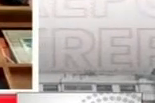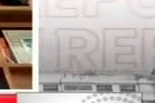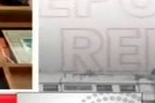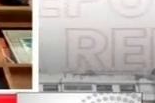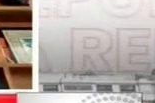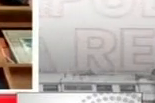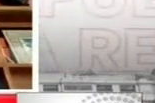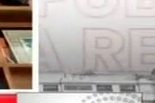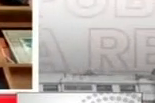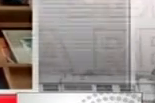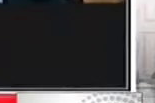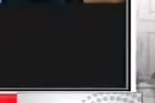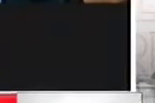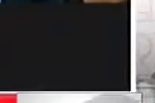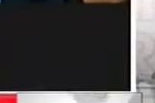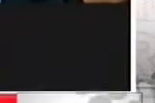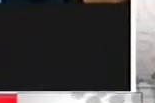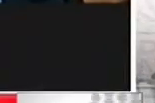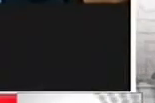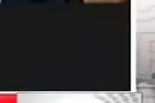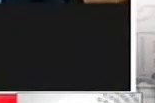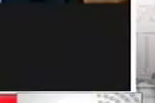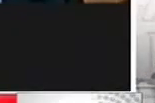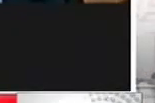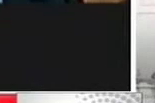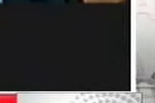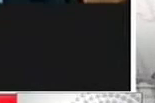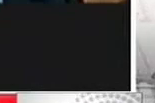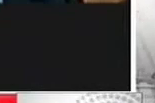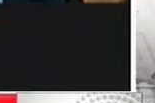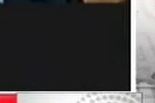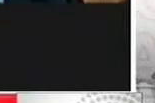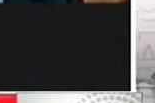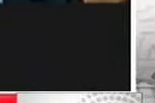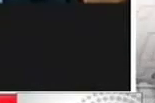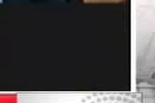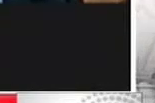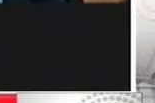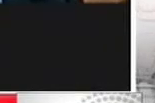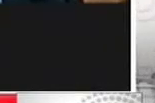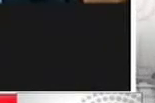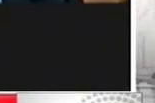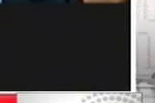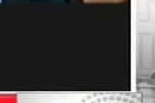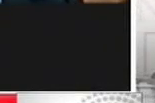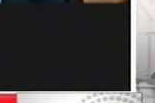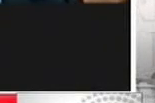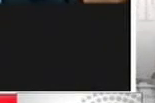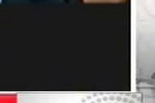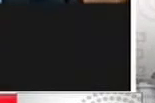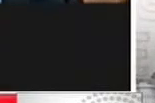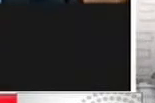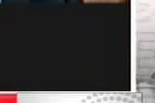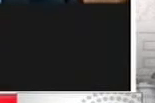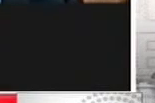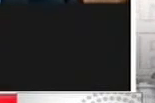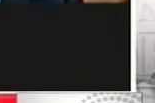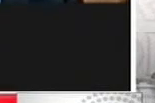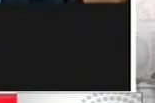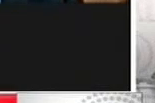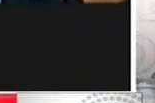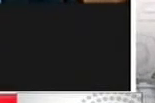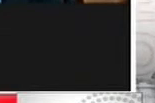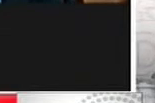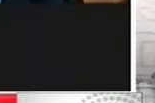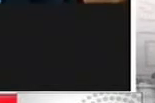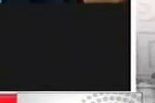congresistas. Sí, señor presidente. Primero, para agradecerle a los congresistas sus intervenciones, las preguntas. Yo